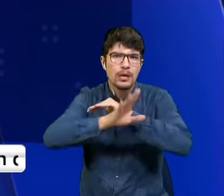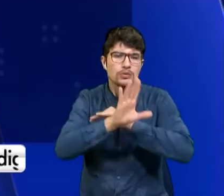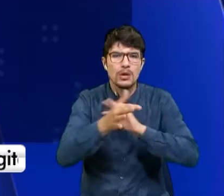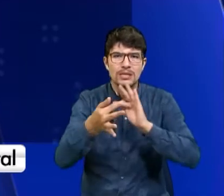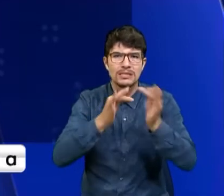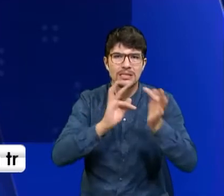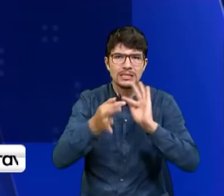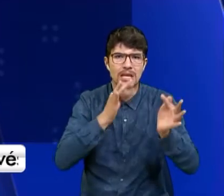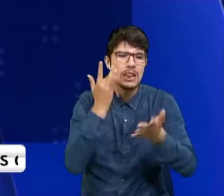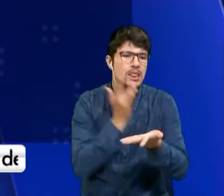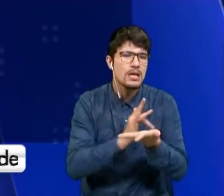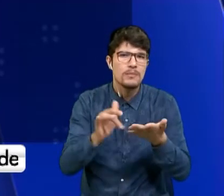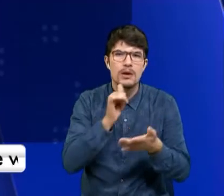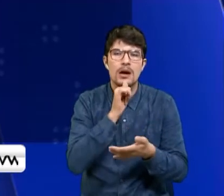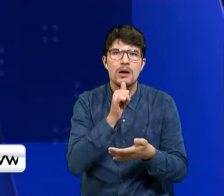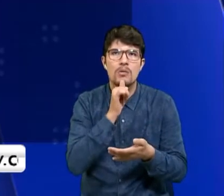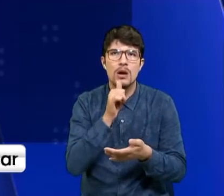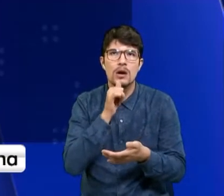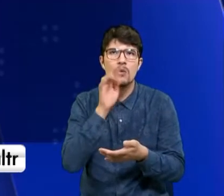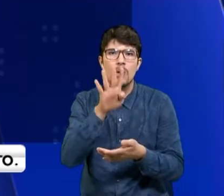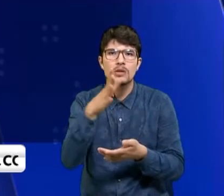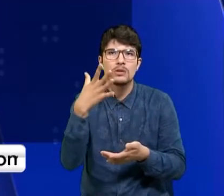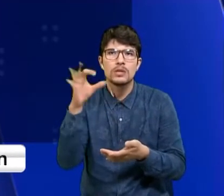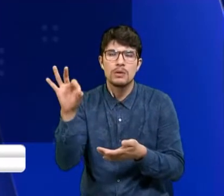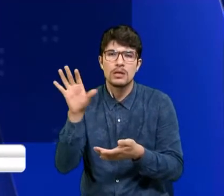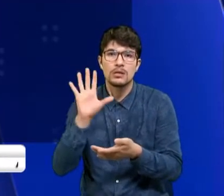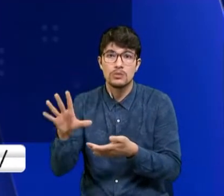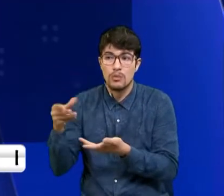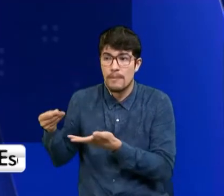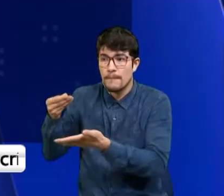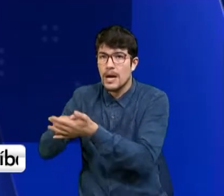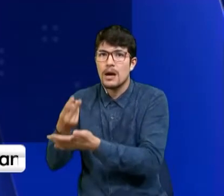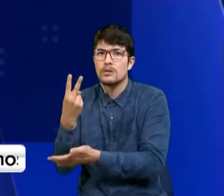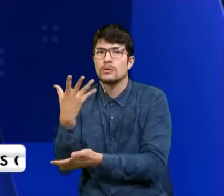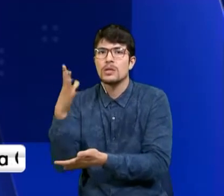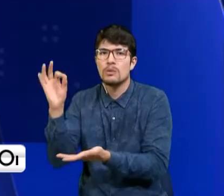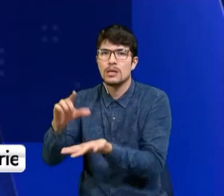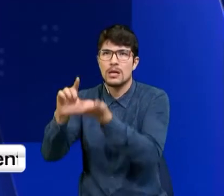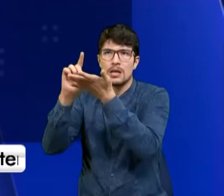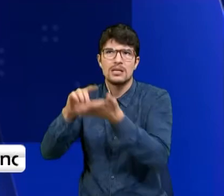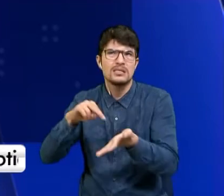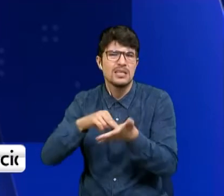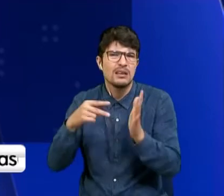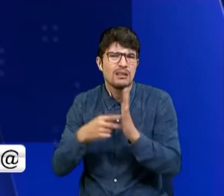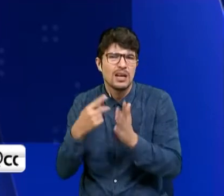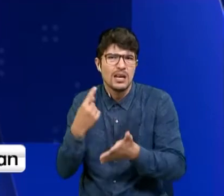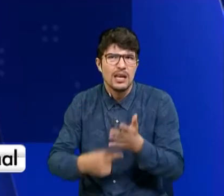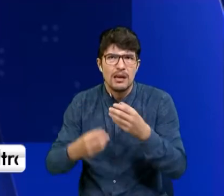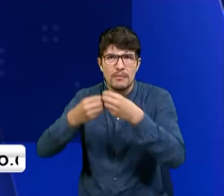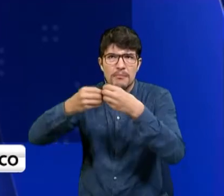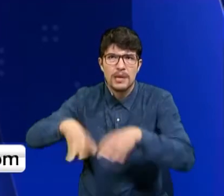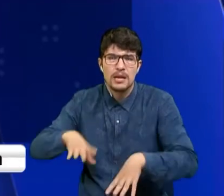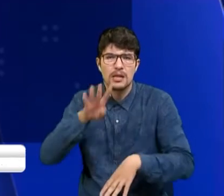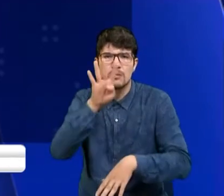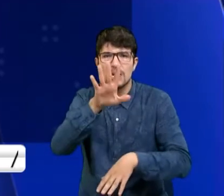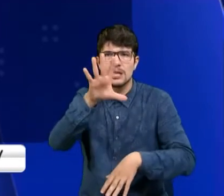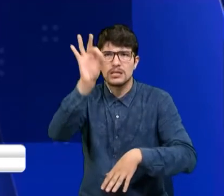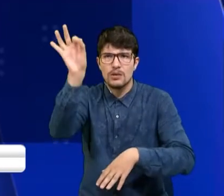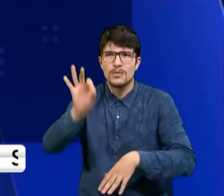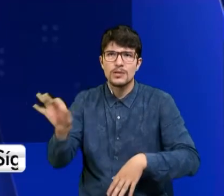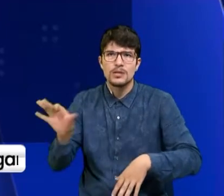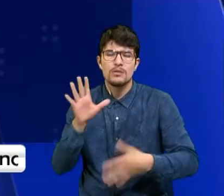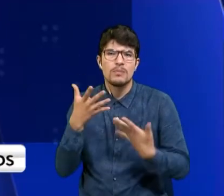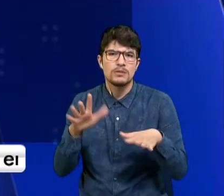450 litros y de estos pues tan sólo son facturado 250 litros lo que significa una pérdida del 45 por ciento